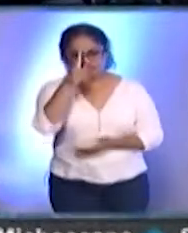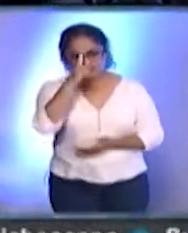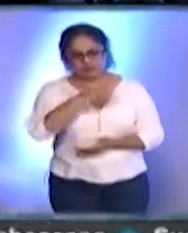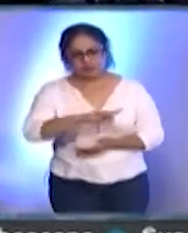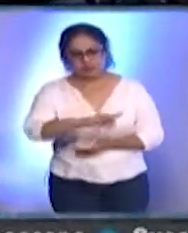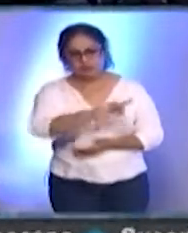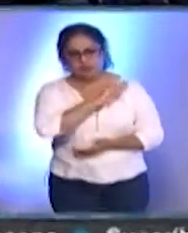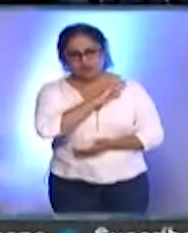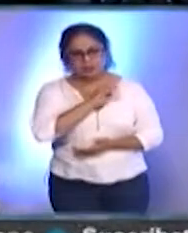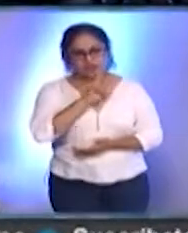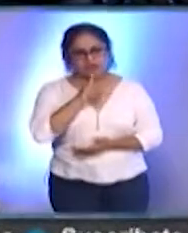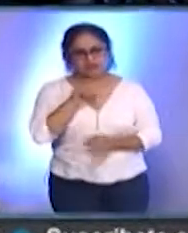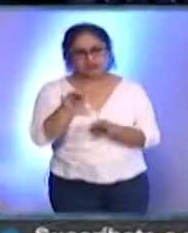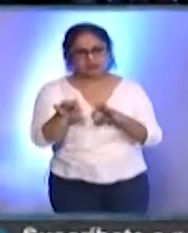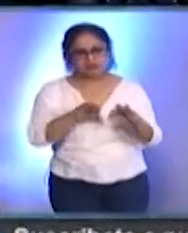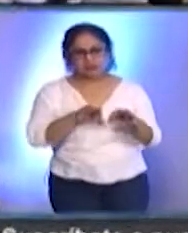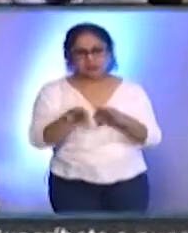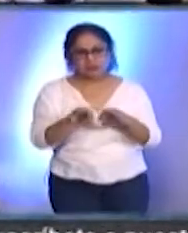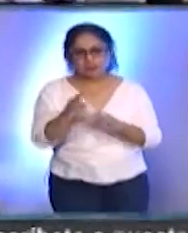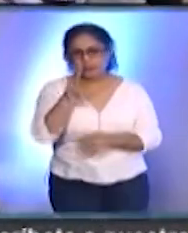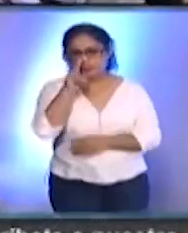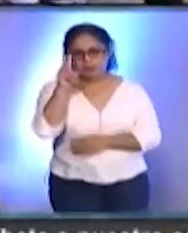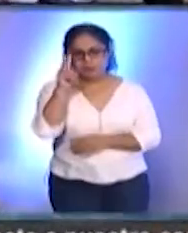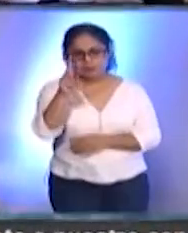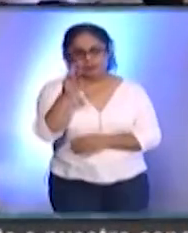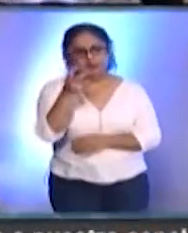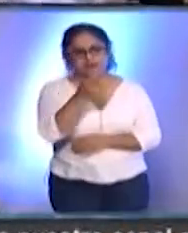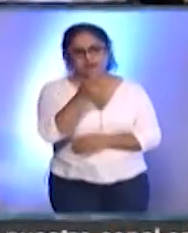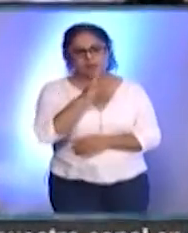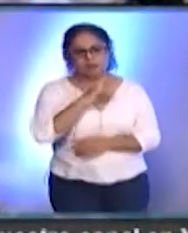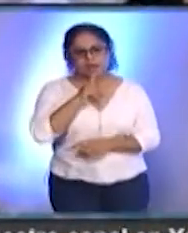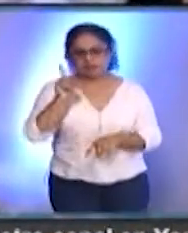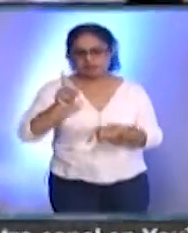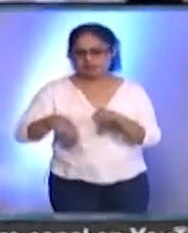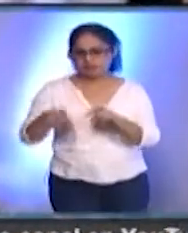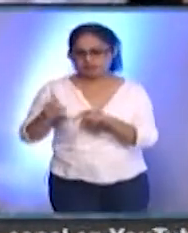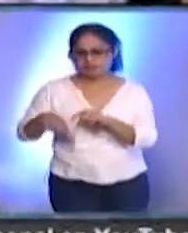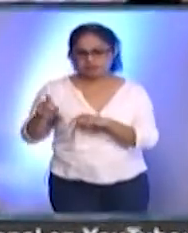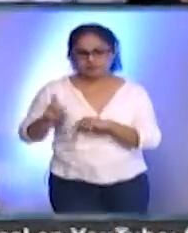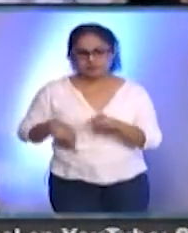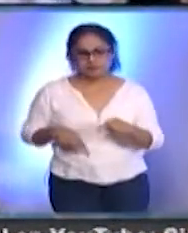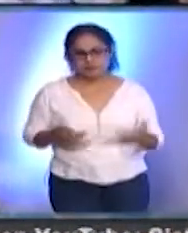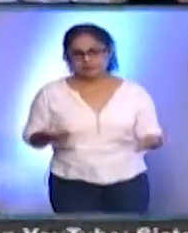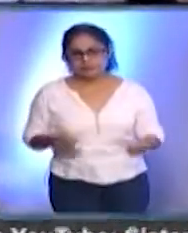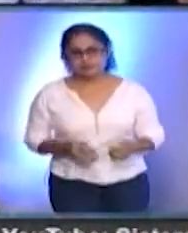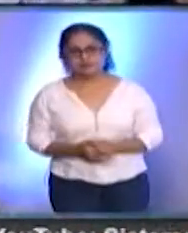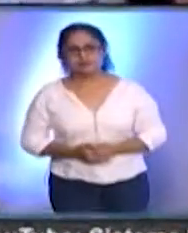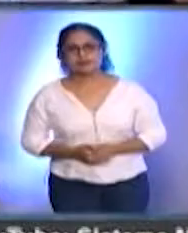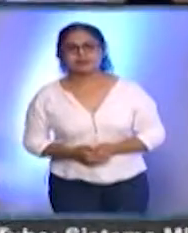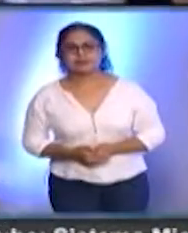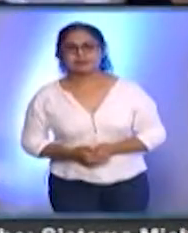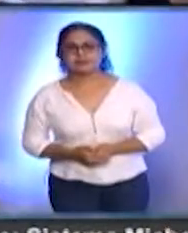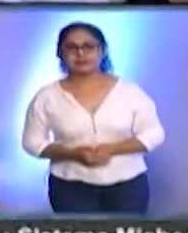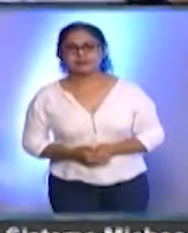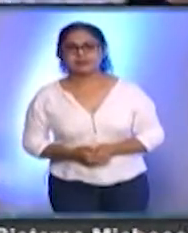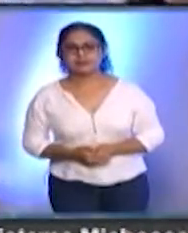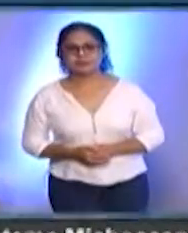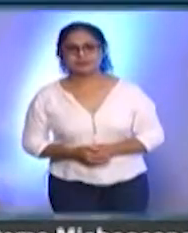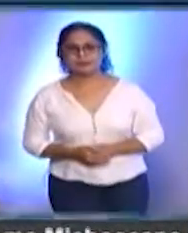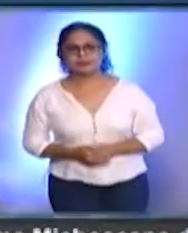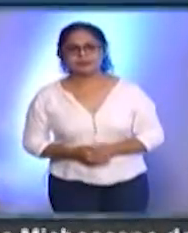en la función pública y desde esas trincheras combatirla. Con información de Yesenia Magaña, SM